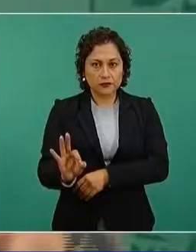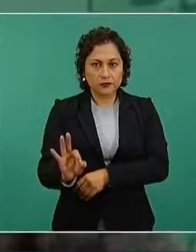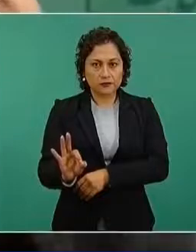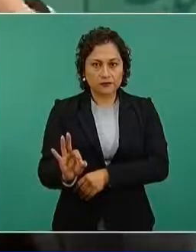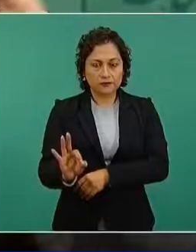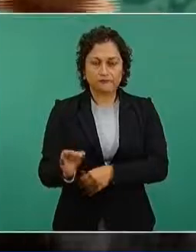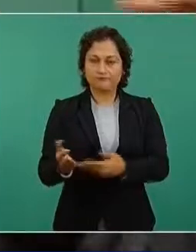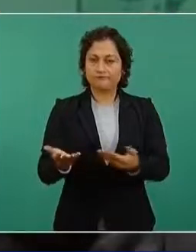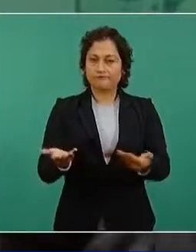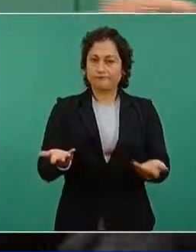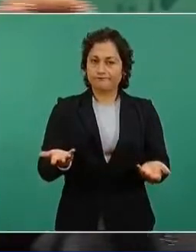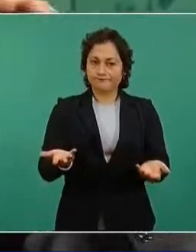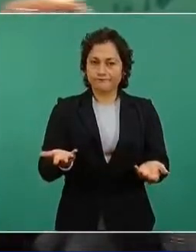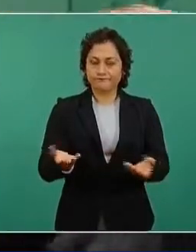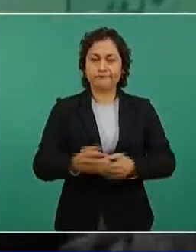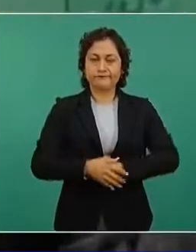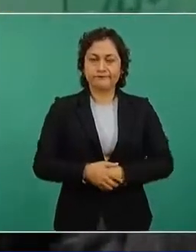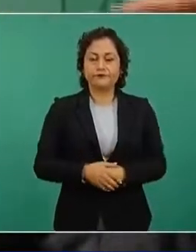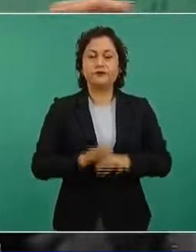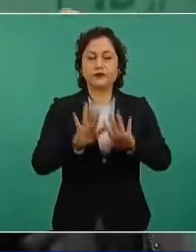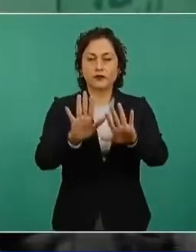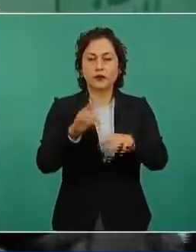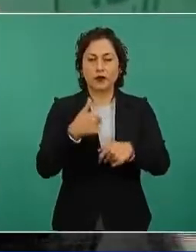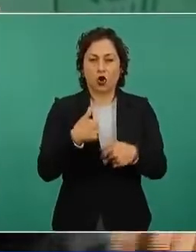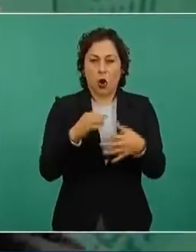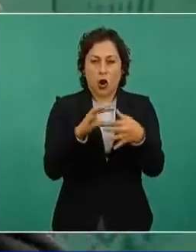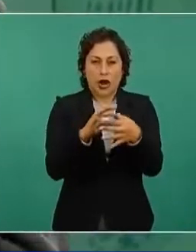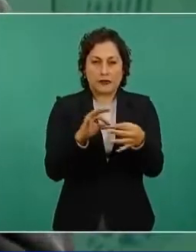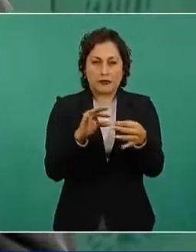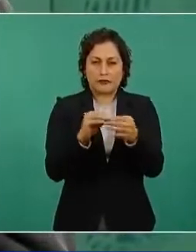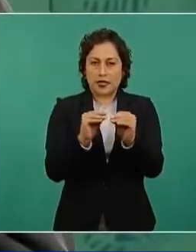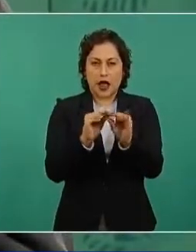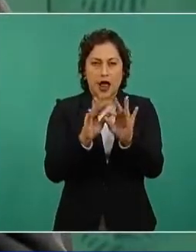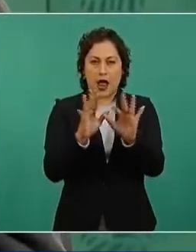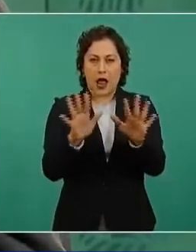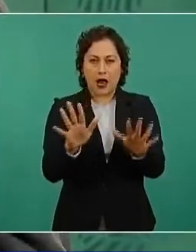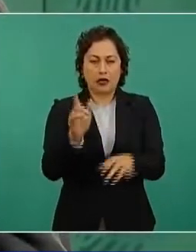Pero la mejor manera de explicarlo,